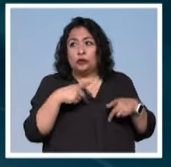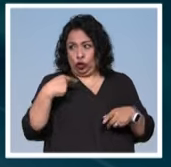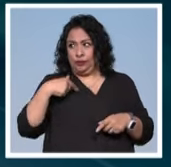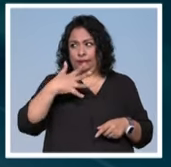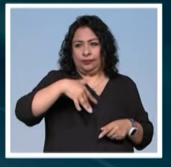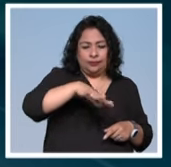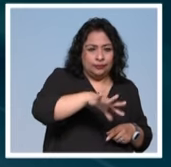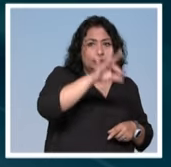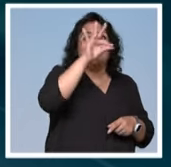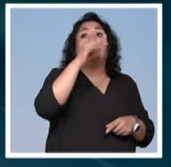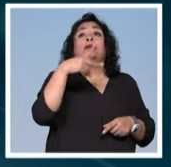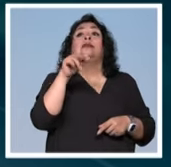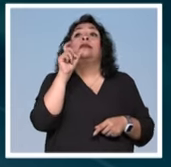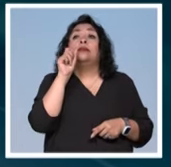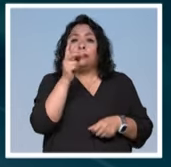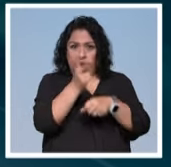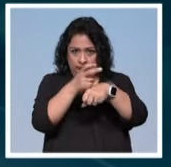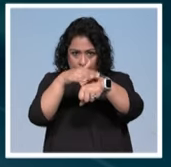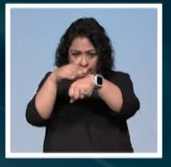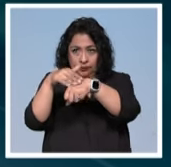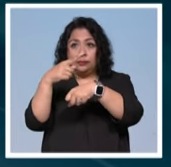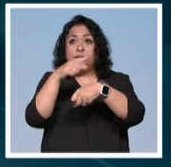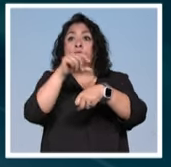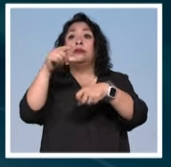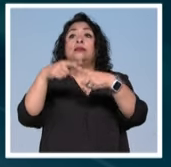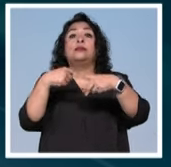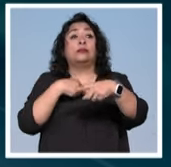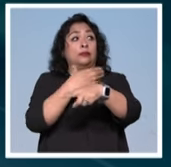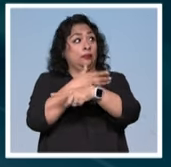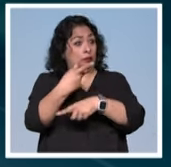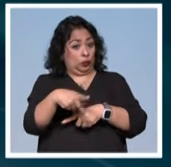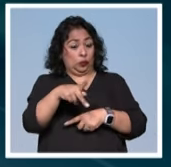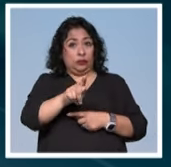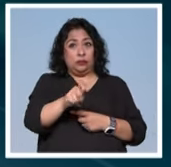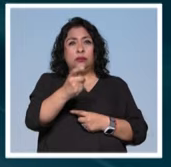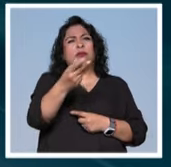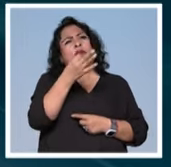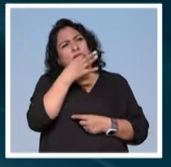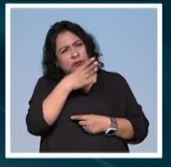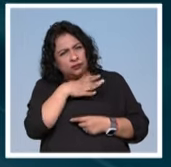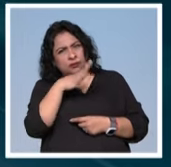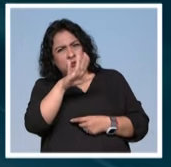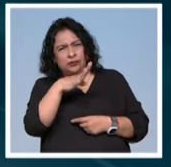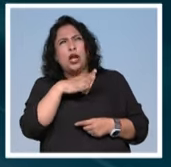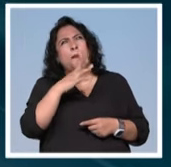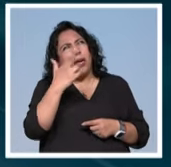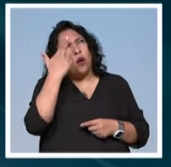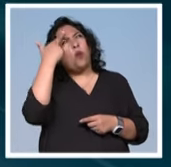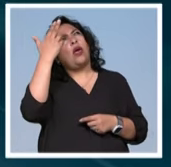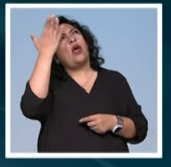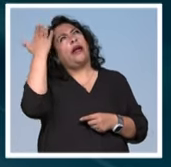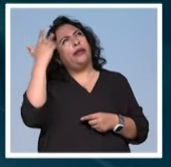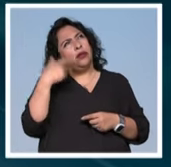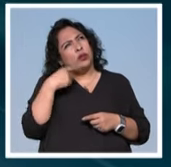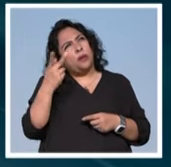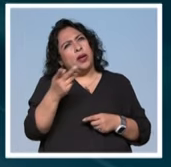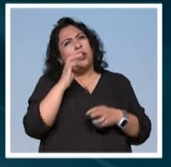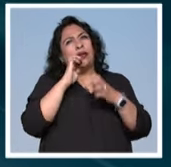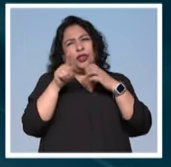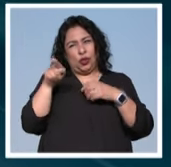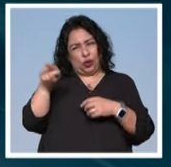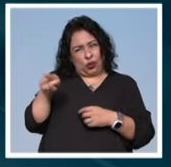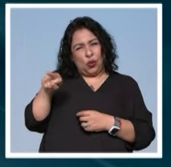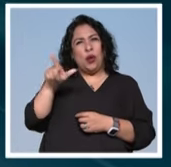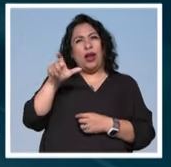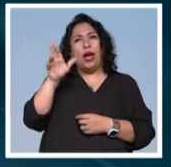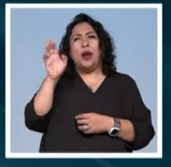buscamos pero también es una convocatoria a nuestros compañeros del Canal que nos digan Oye yo recuerdo haber entrevistado Bueno tú la habrás